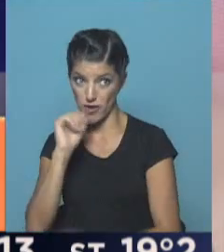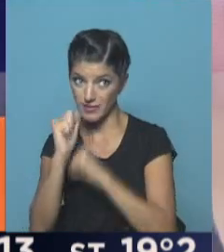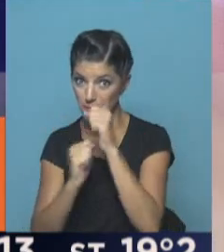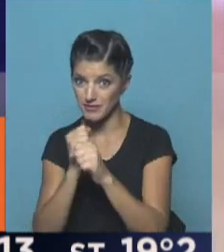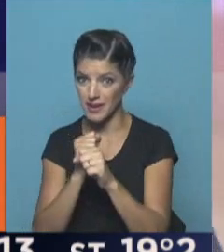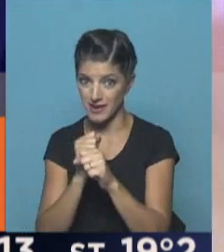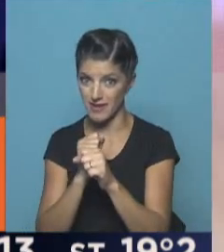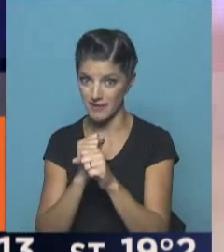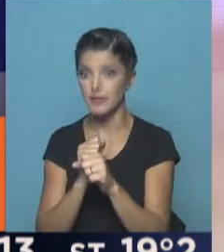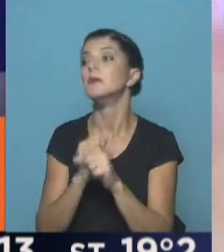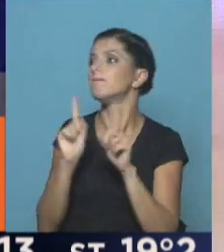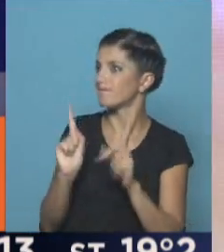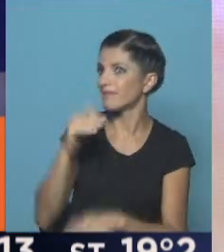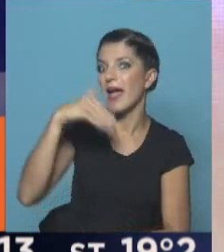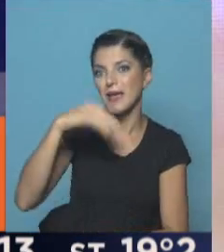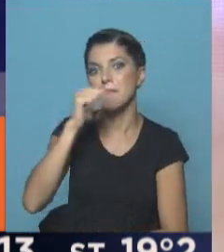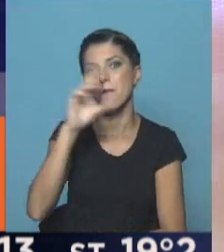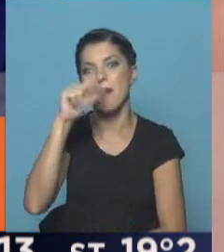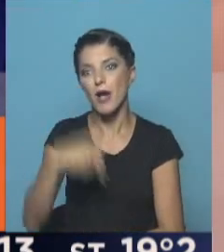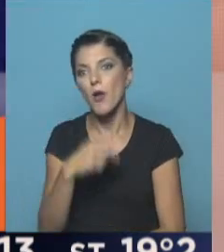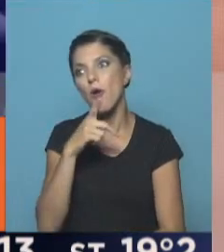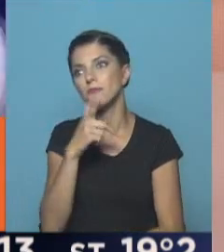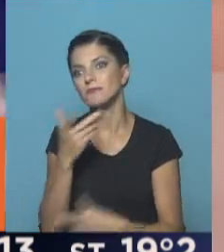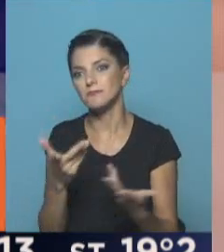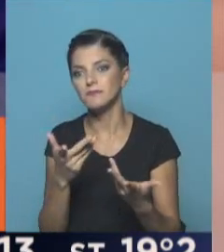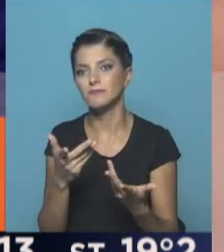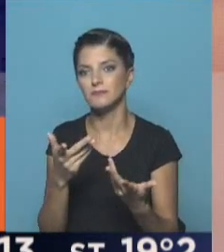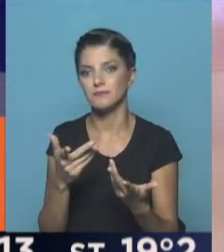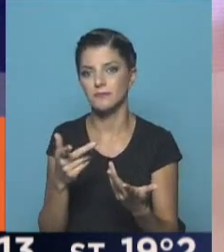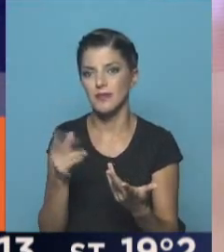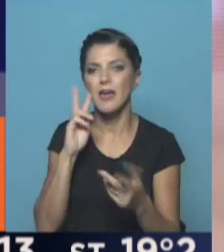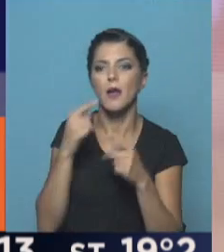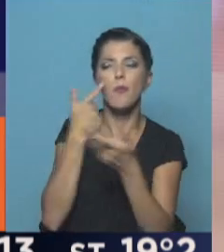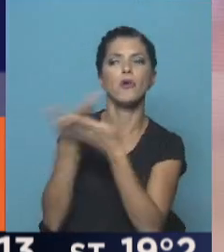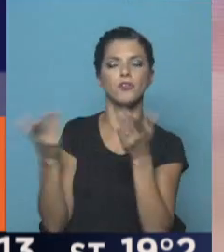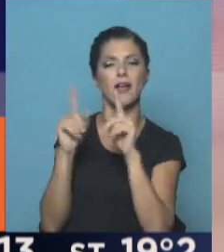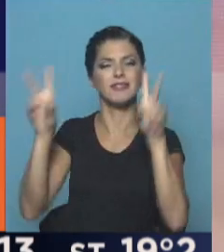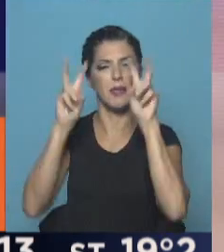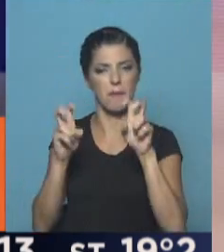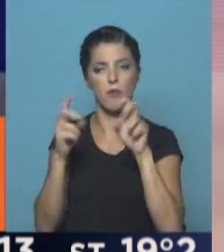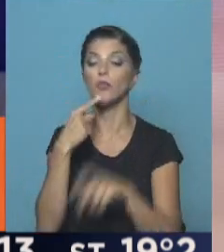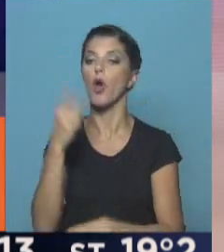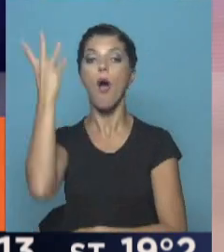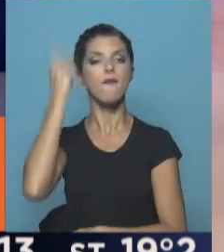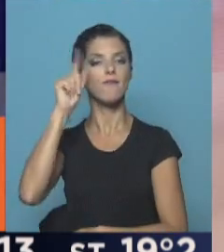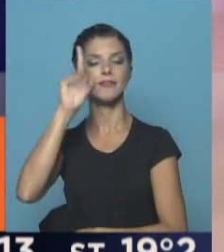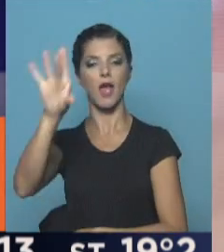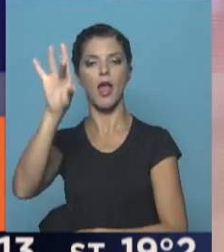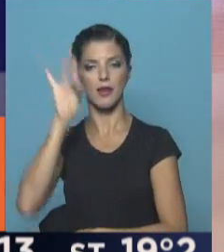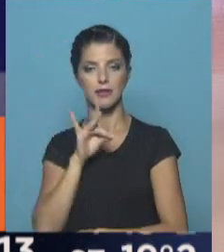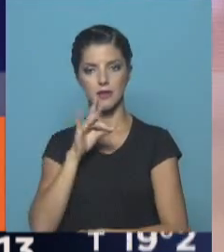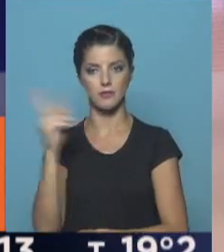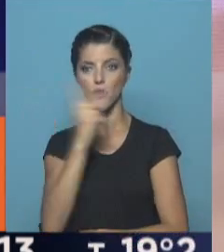y marcó, Esa es la y diferencia. en el juego de chicanas, fíjate cómo lo puso en eje este tema cuando dijo, Francia elige entre dos mujeres